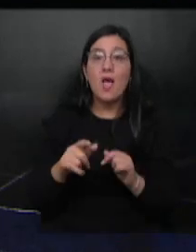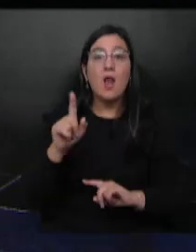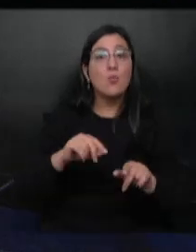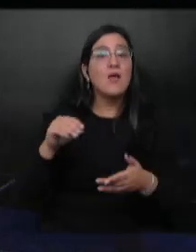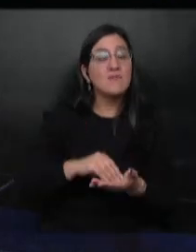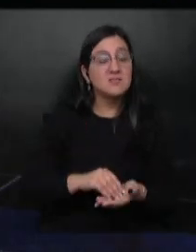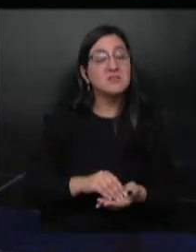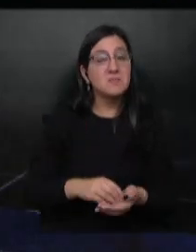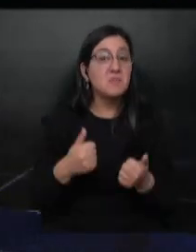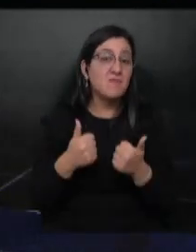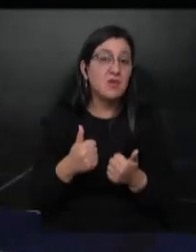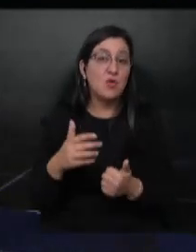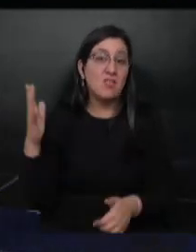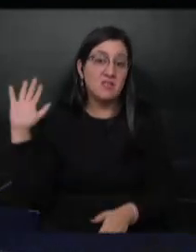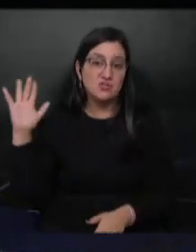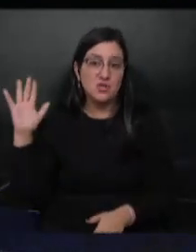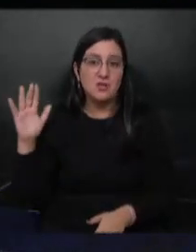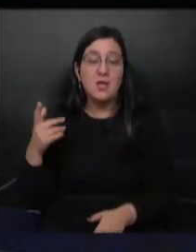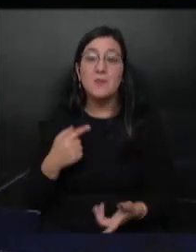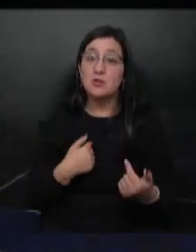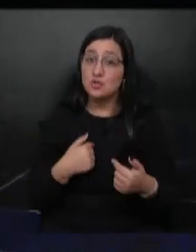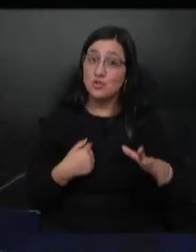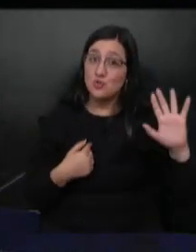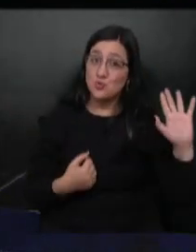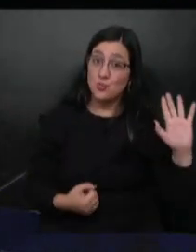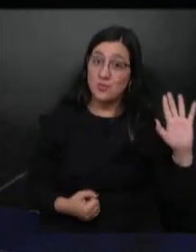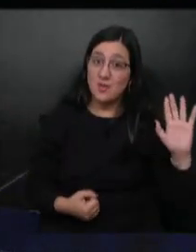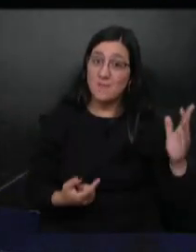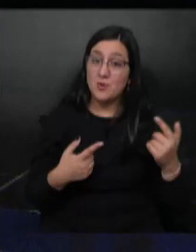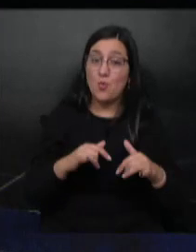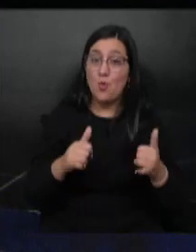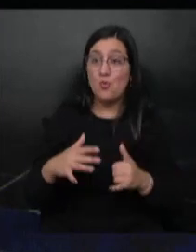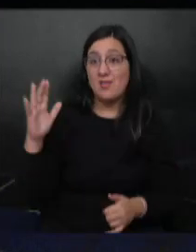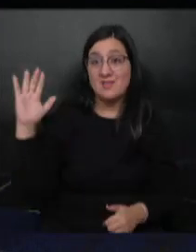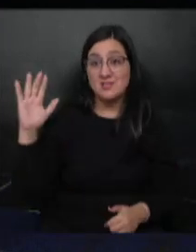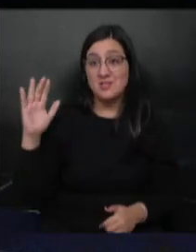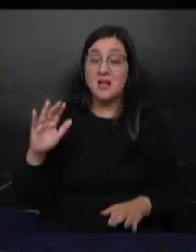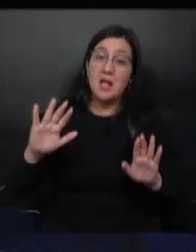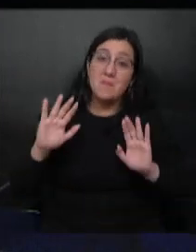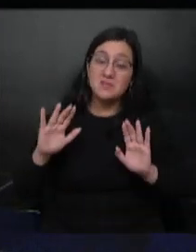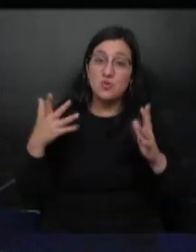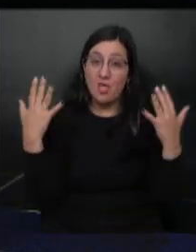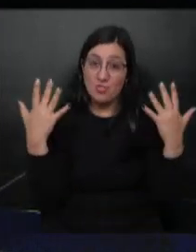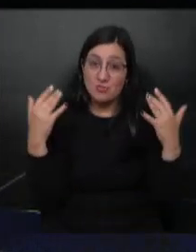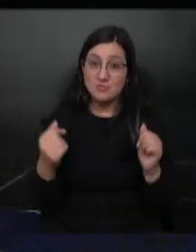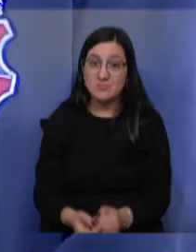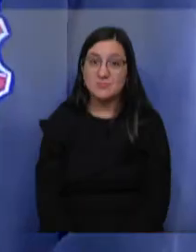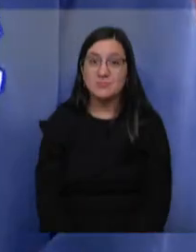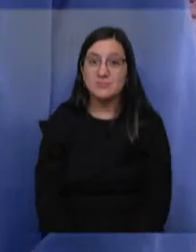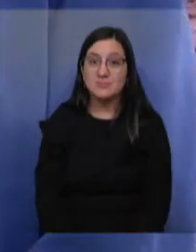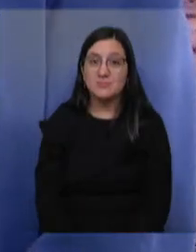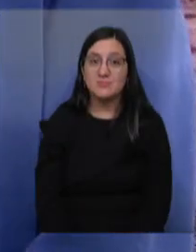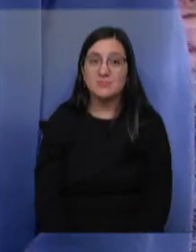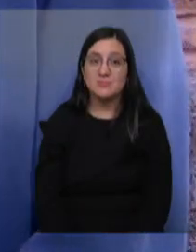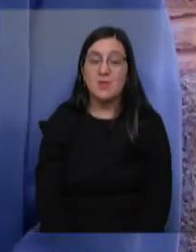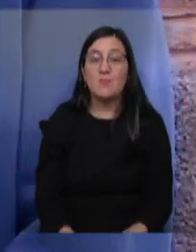vez y me iba bien con la derecha. Pero soy zurda, rarísimo. Zurda, pero es con la derecha. Bueno, capaz que con las dos. Soy ambidiestra.